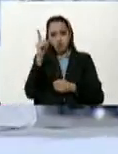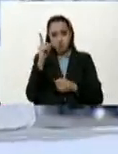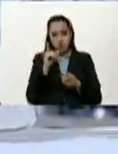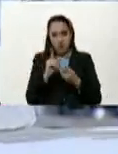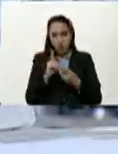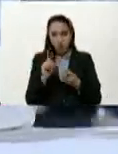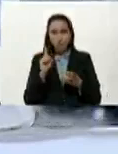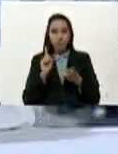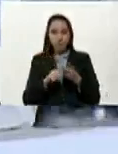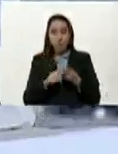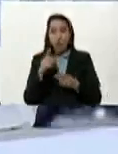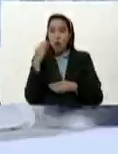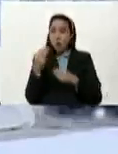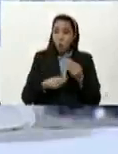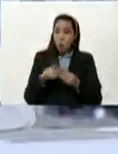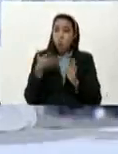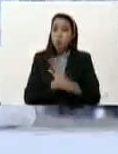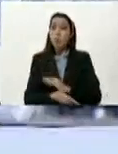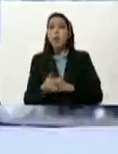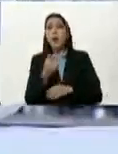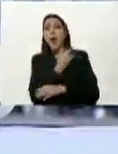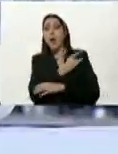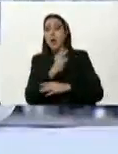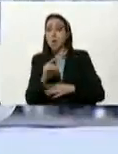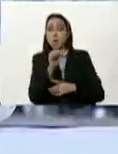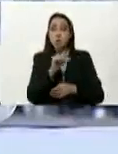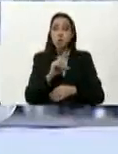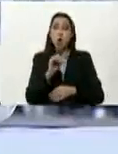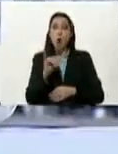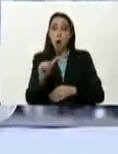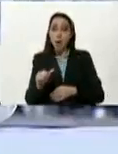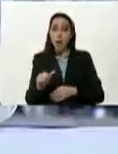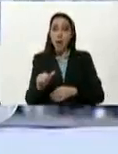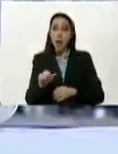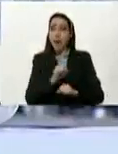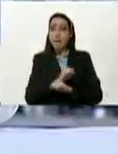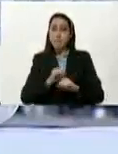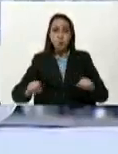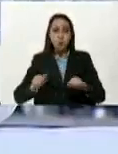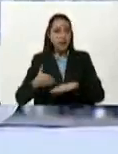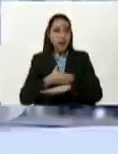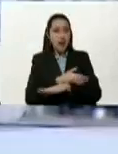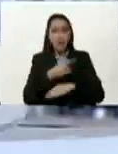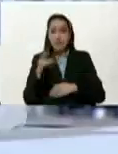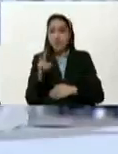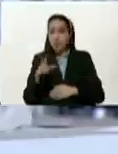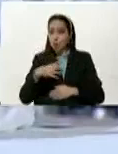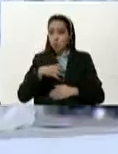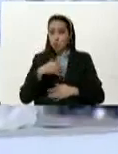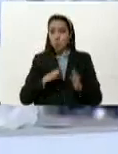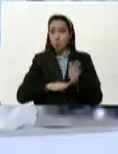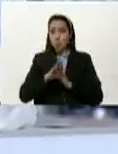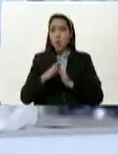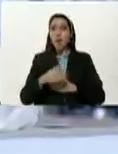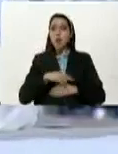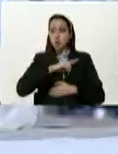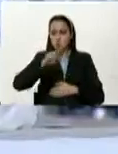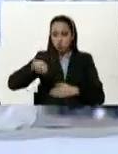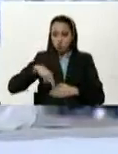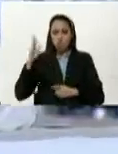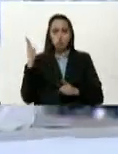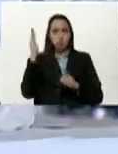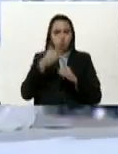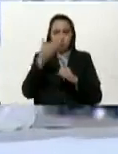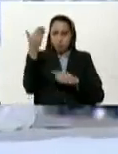elemento es el mito de la soya siempre se dijo que en venezuela era imposible producir soya ahí nos hemos trazado una meta bastante